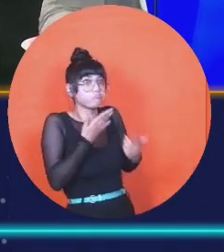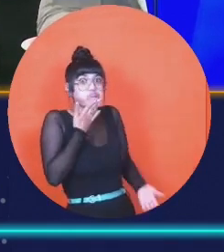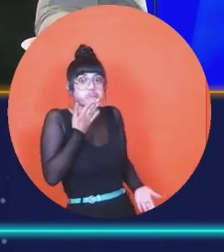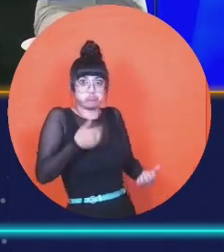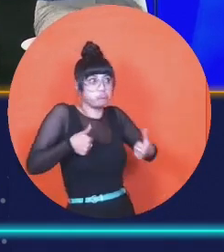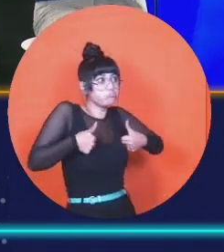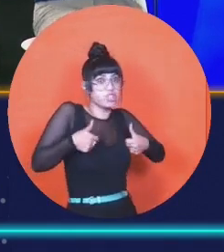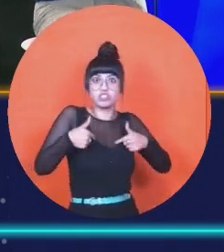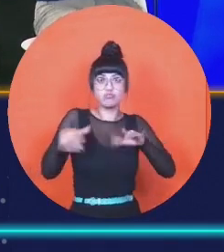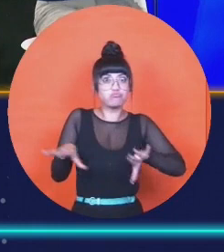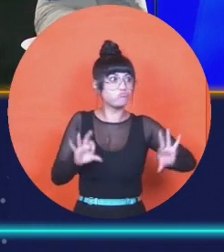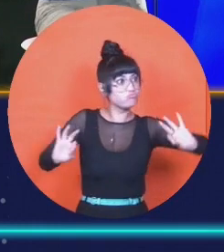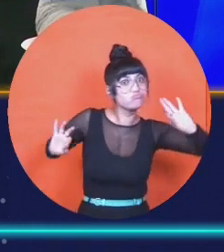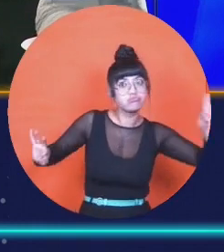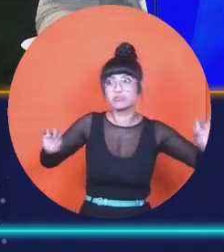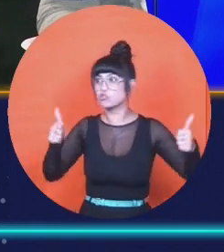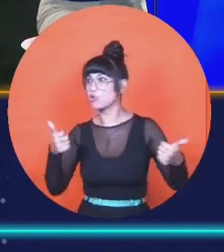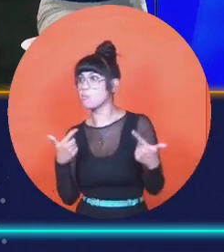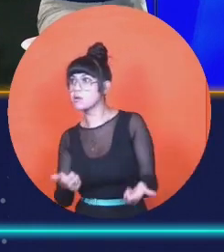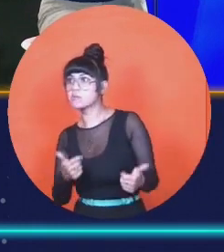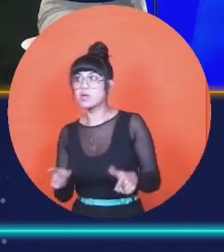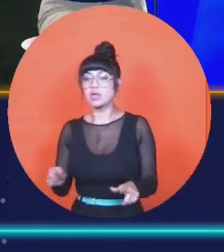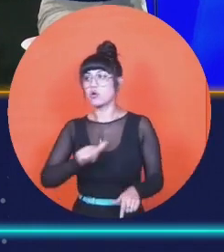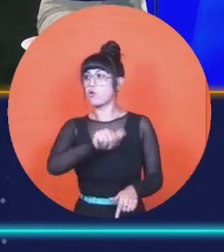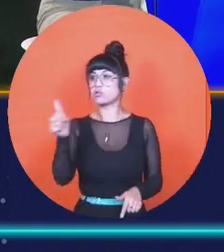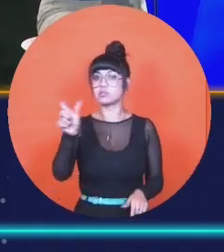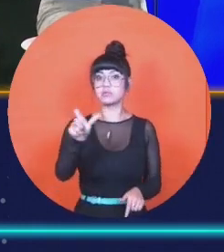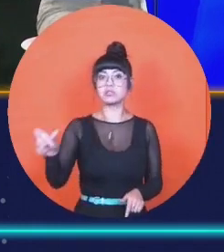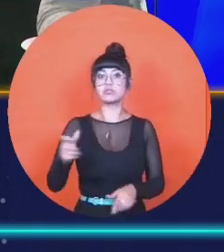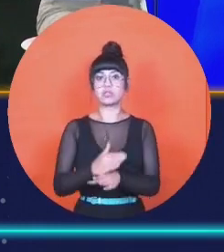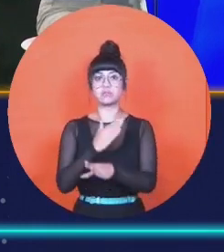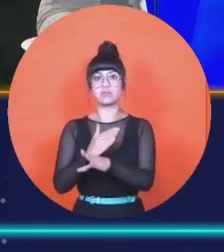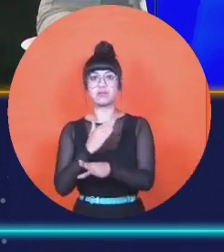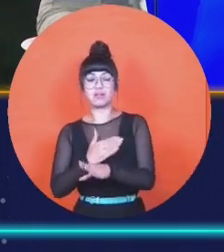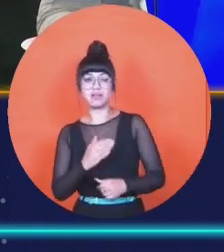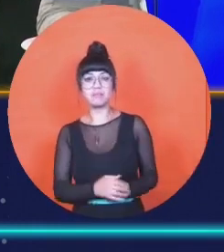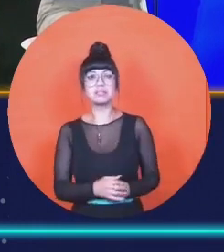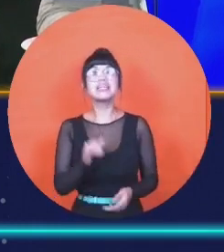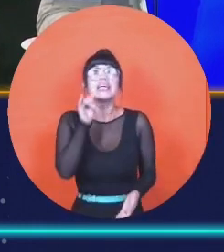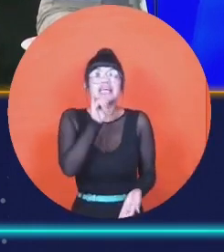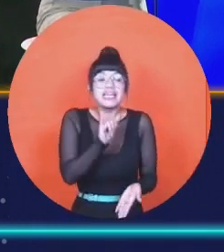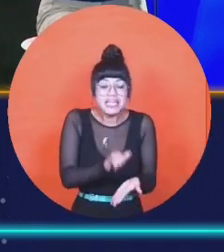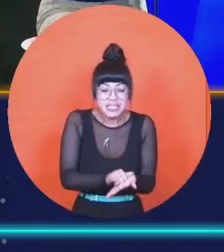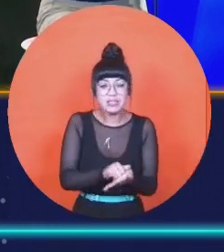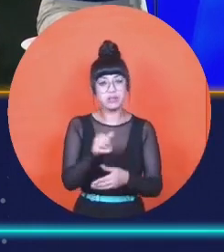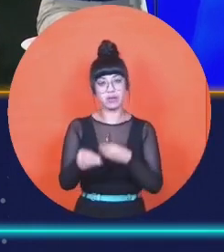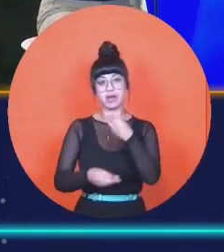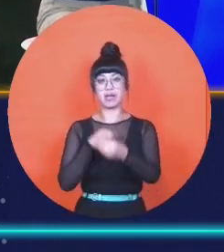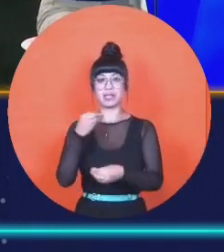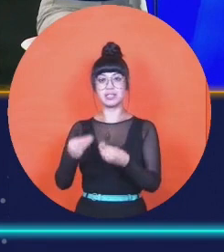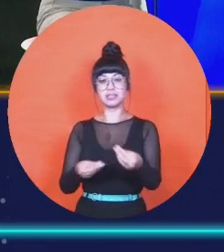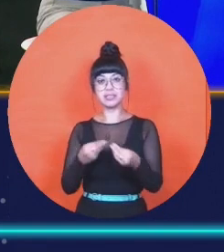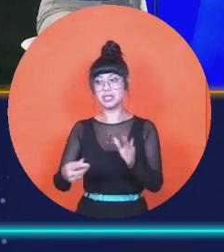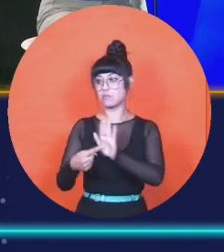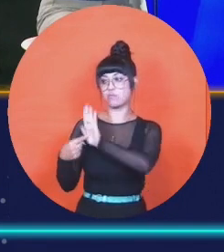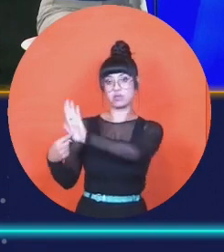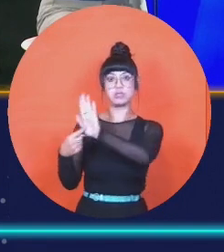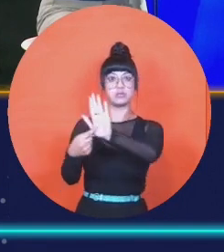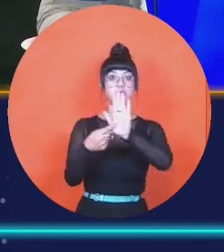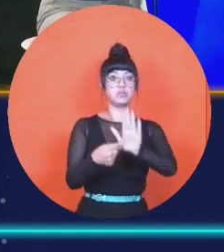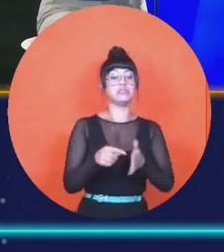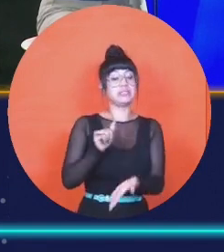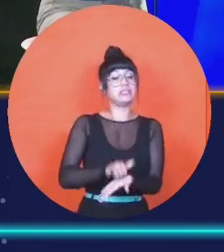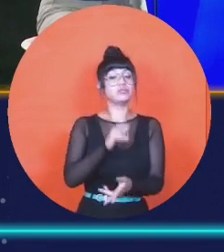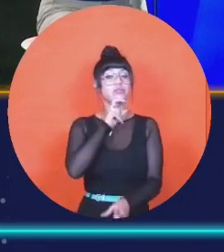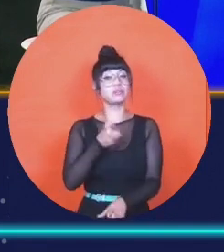al contrario su actitud es la correcta y la de los otros es el problema. Y hacer que todo eso se visibilice, eso es